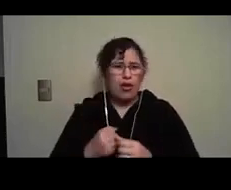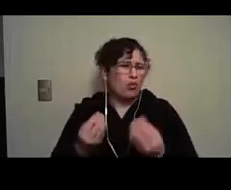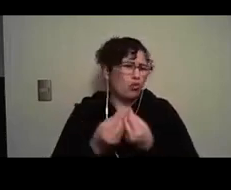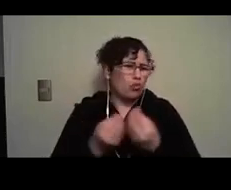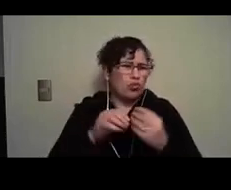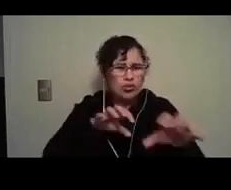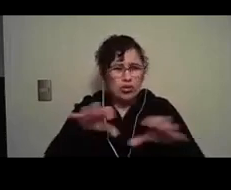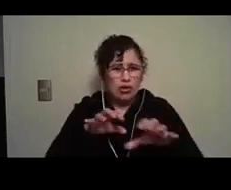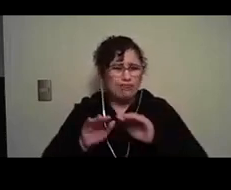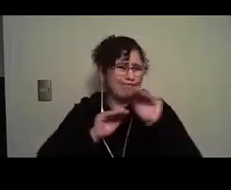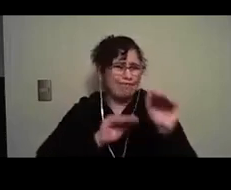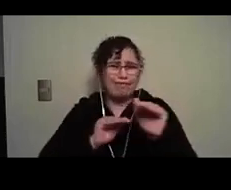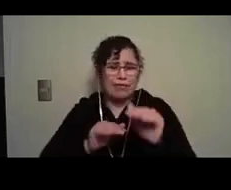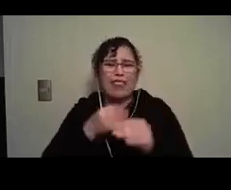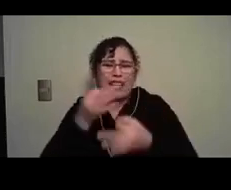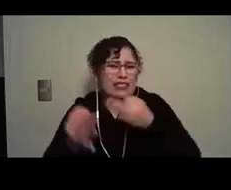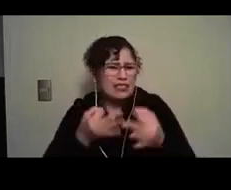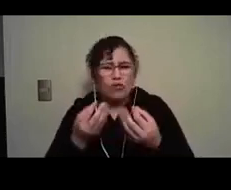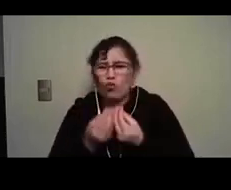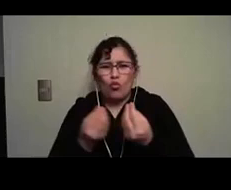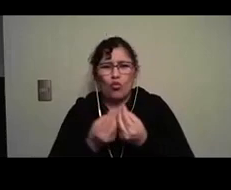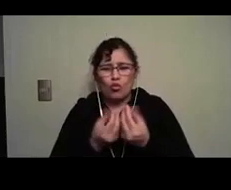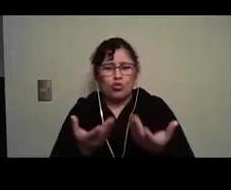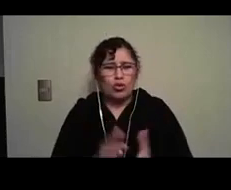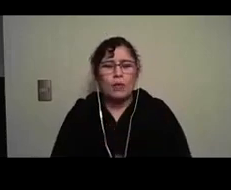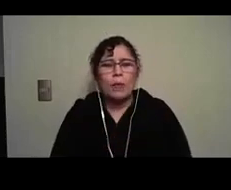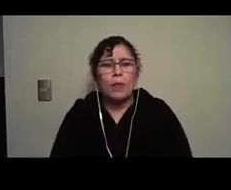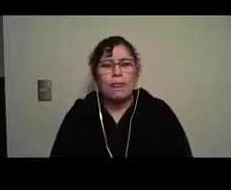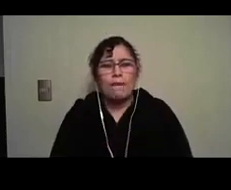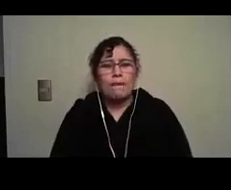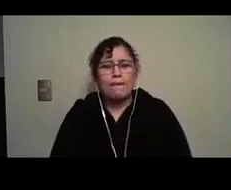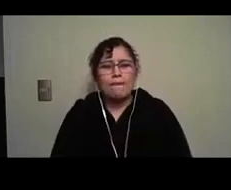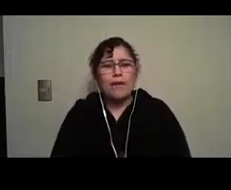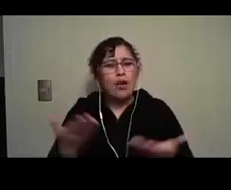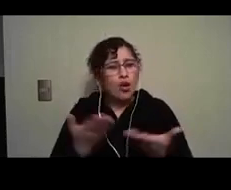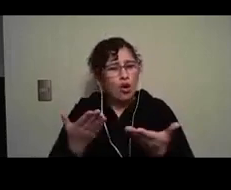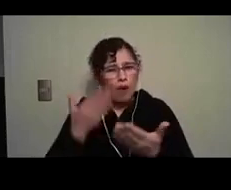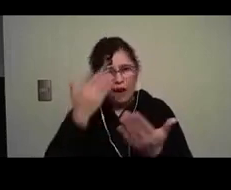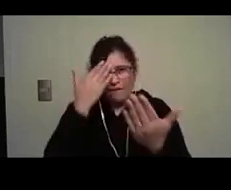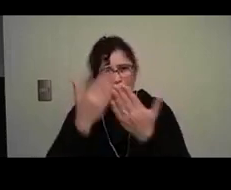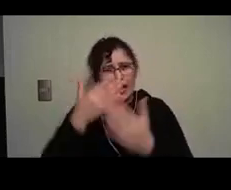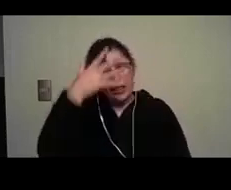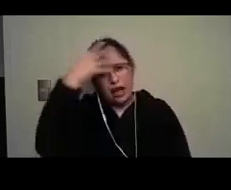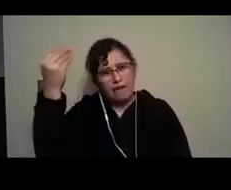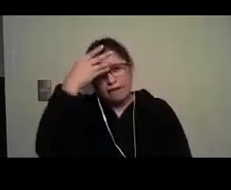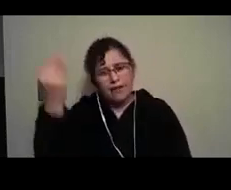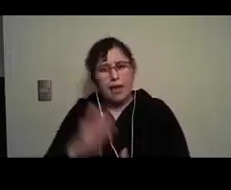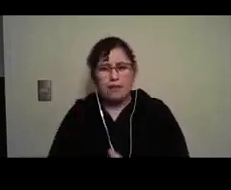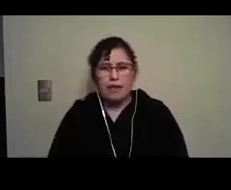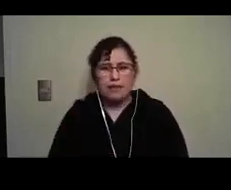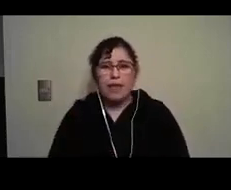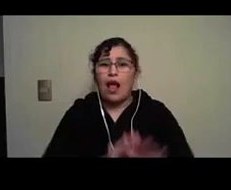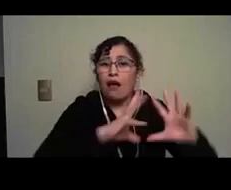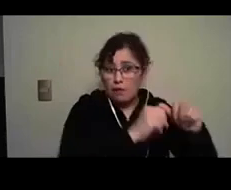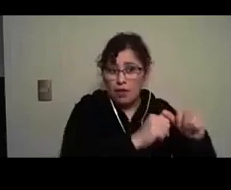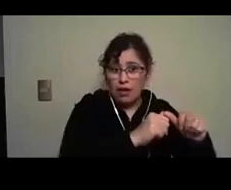que decir, ya, respecto del abordaje, no tan solo para las personas con Alzheimer, sino que para las